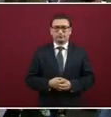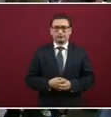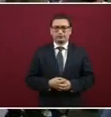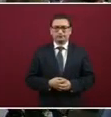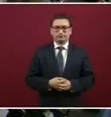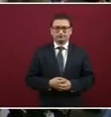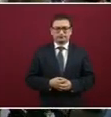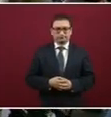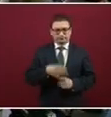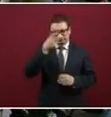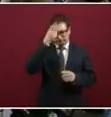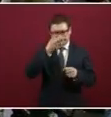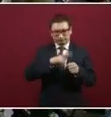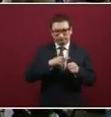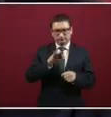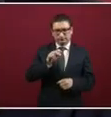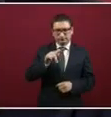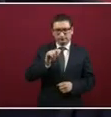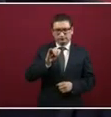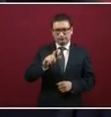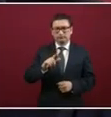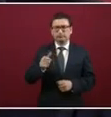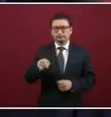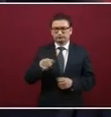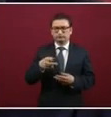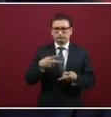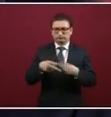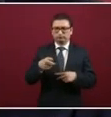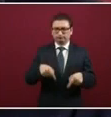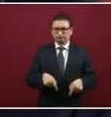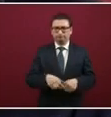estuvo el director de Fonatur